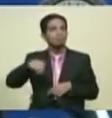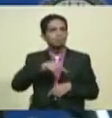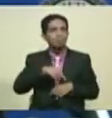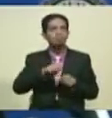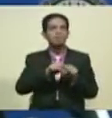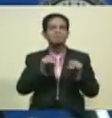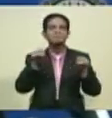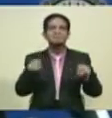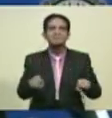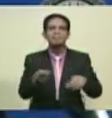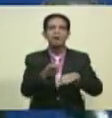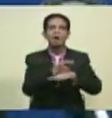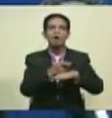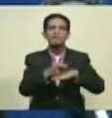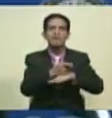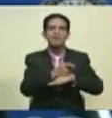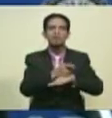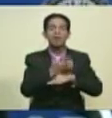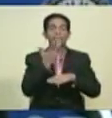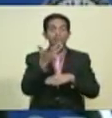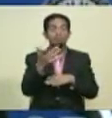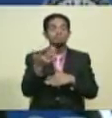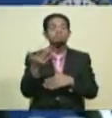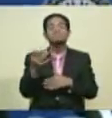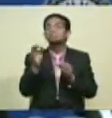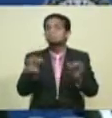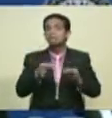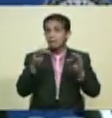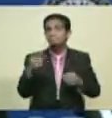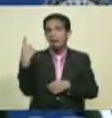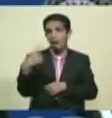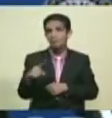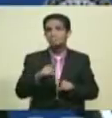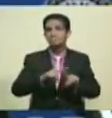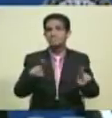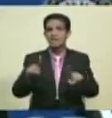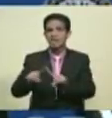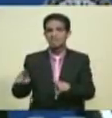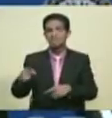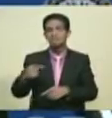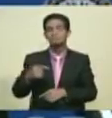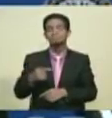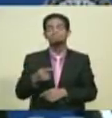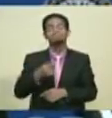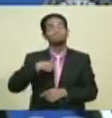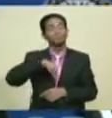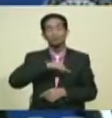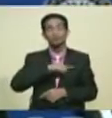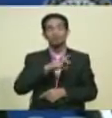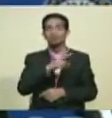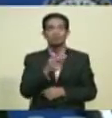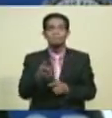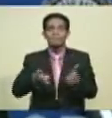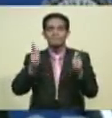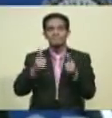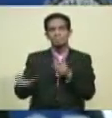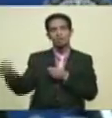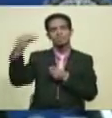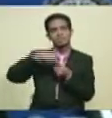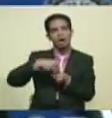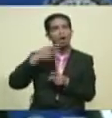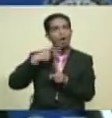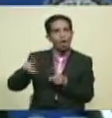gobierno, y las diferencias estarán allí presentes. Nosotros somos un país antiimperialista y lo hemos ratificado a cada